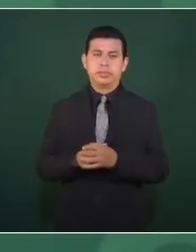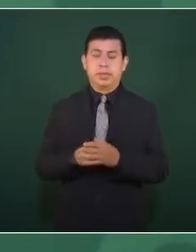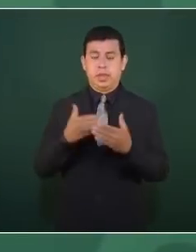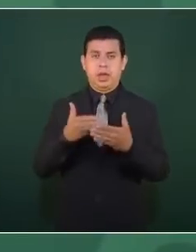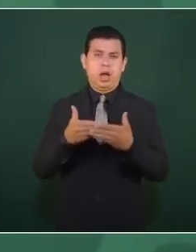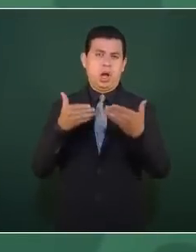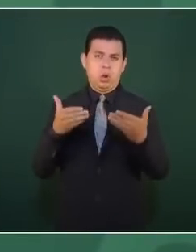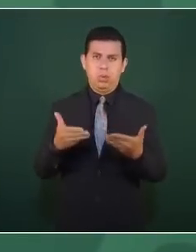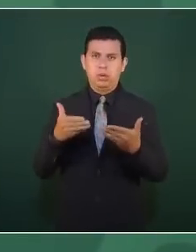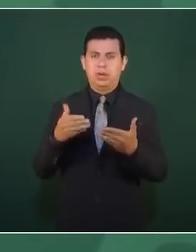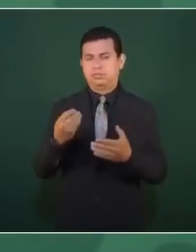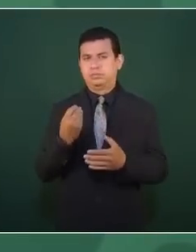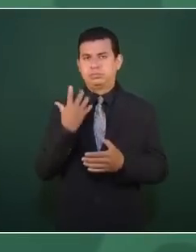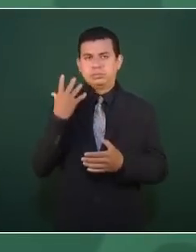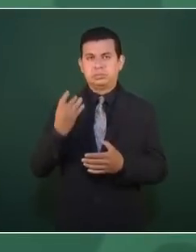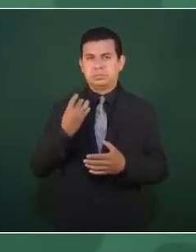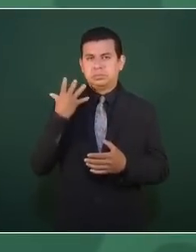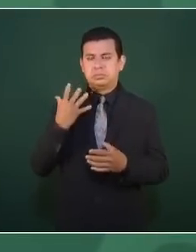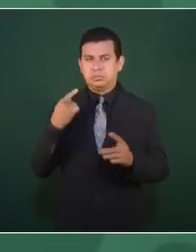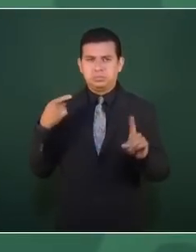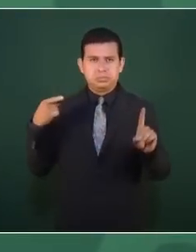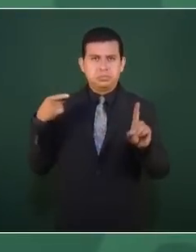informar